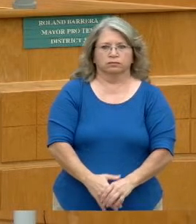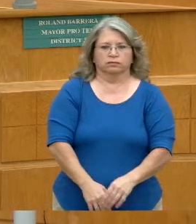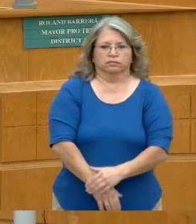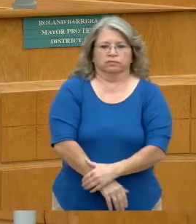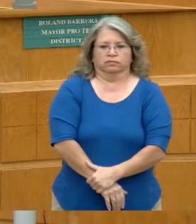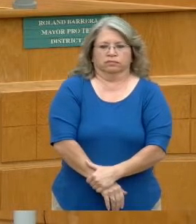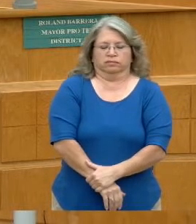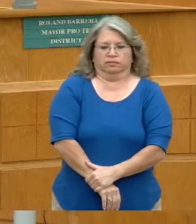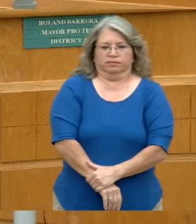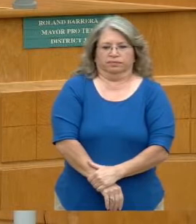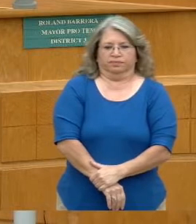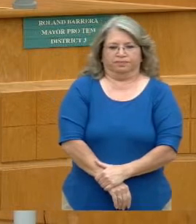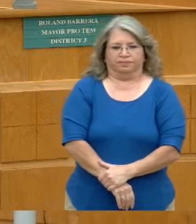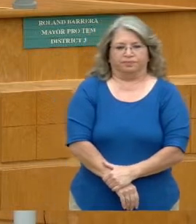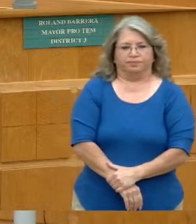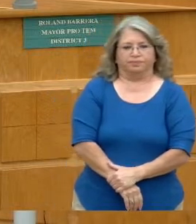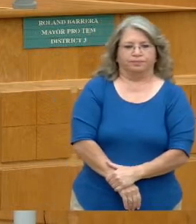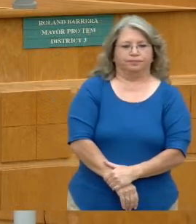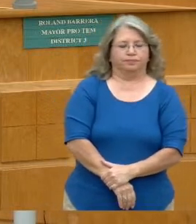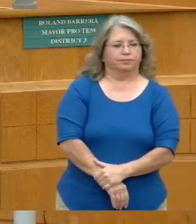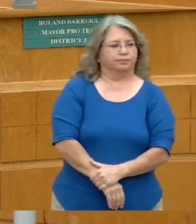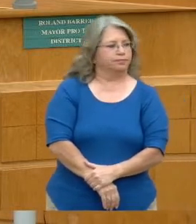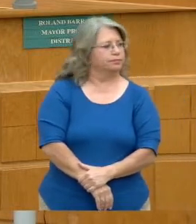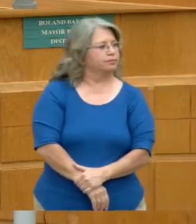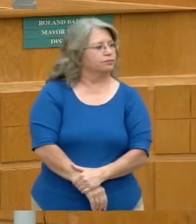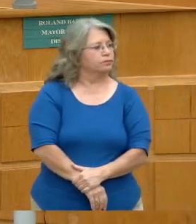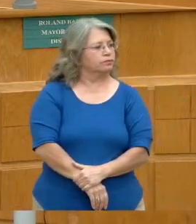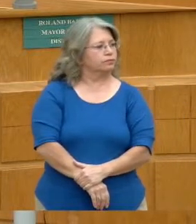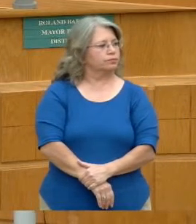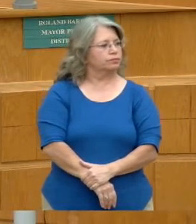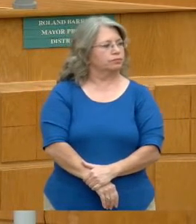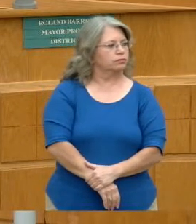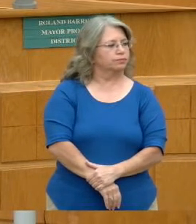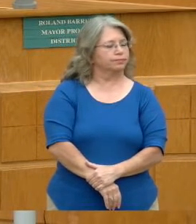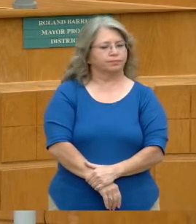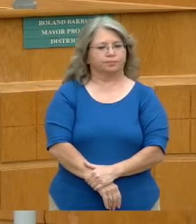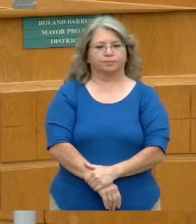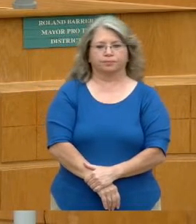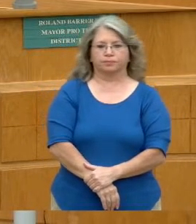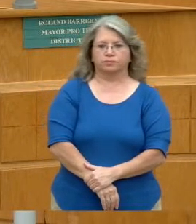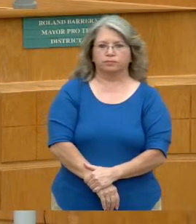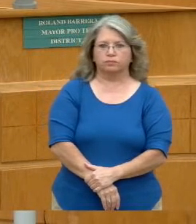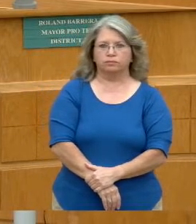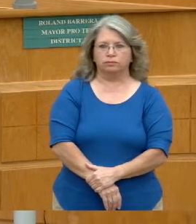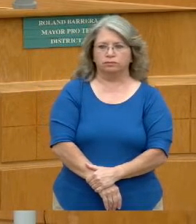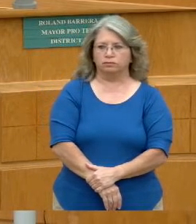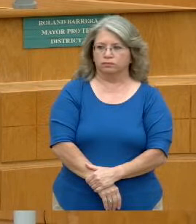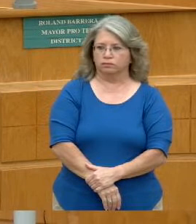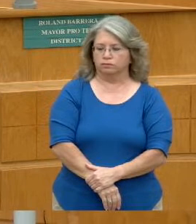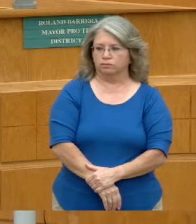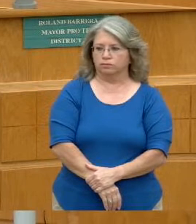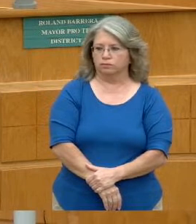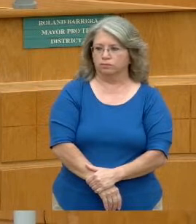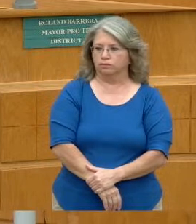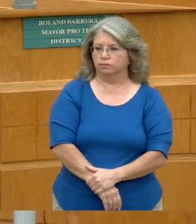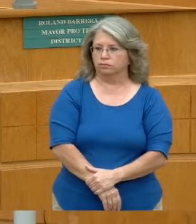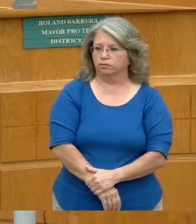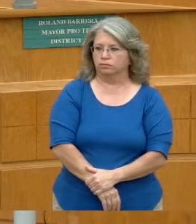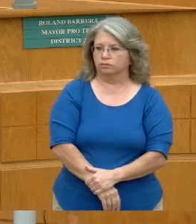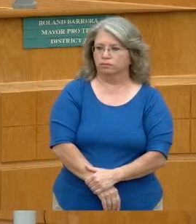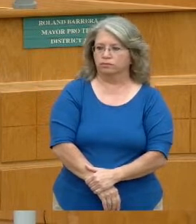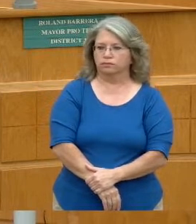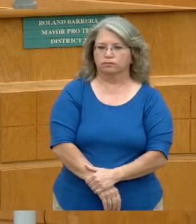las personas que quieran hacer ejercicio lo podrán hacer de manera segura y manteniendo el distanciamiento social. El área es de 1.2